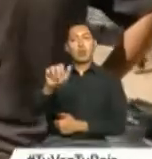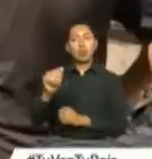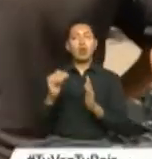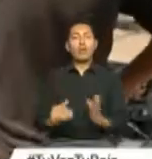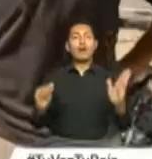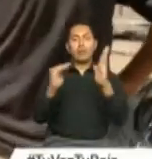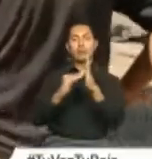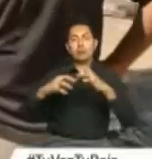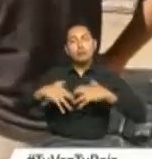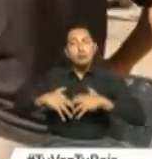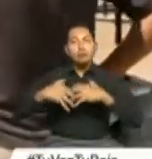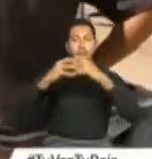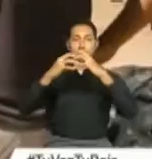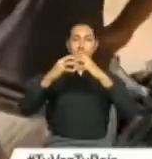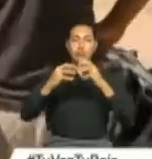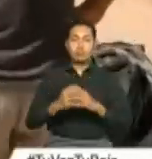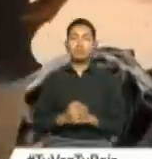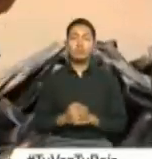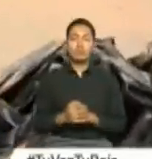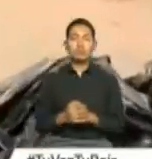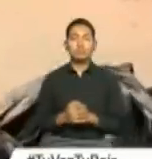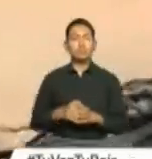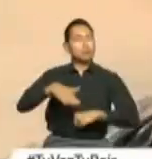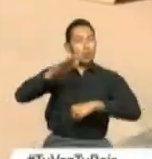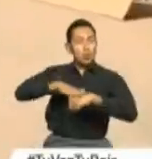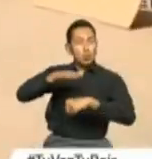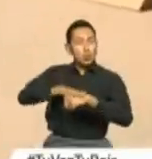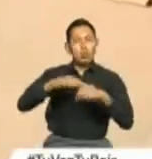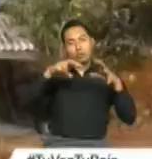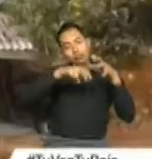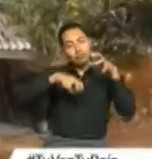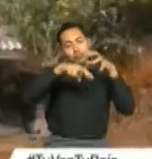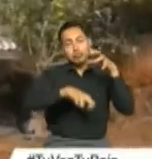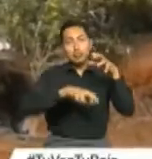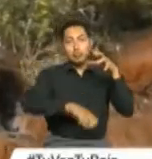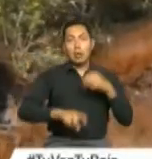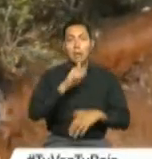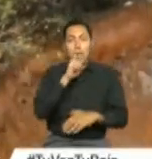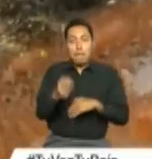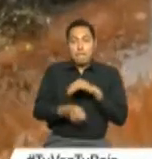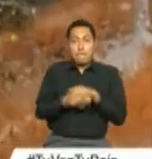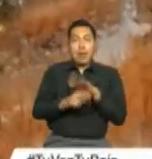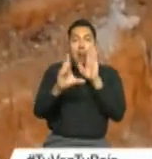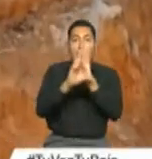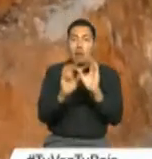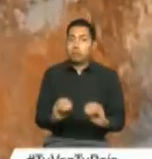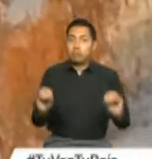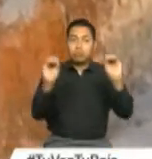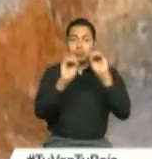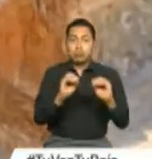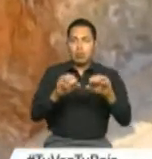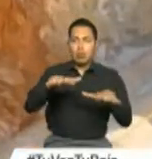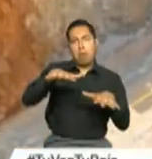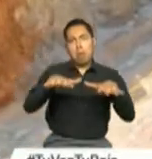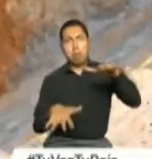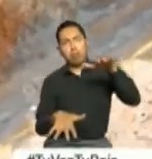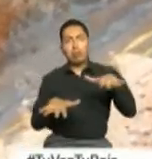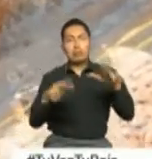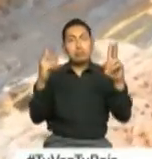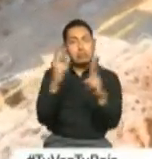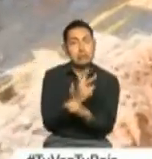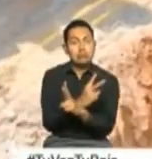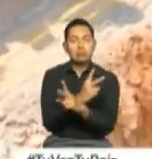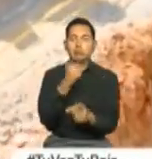este territorio. A causa de la actividad indiscriminada de recursos, Zaruma presenta peligro de hundimientos, por lo